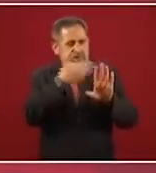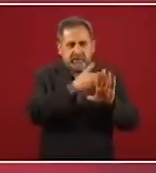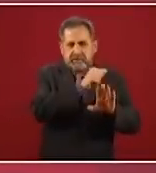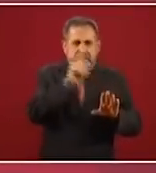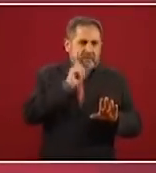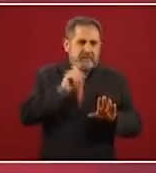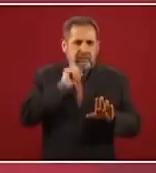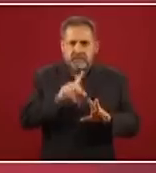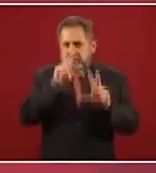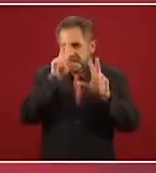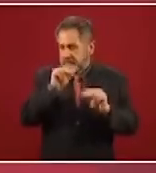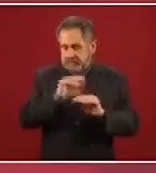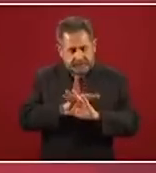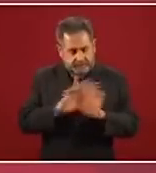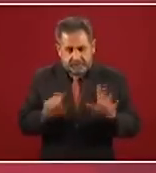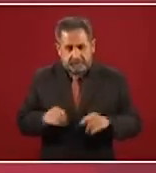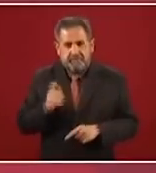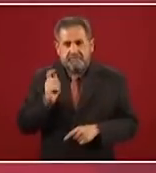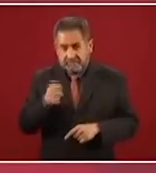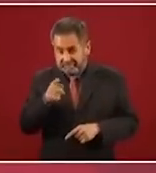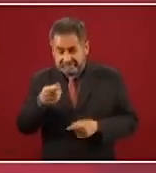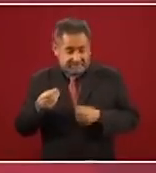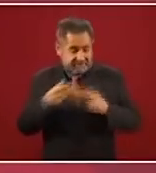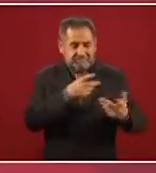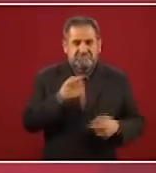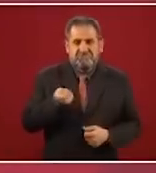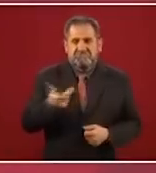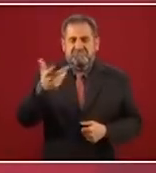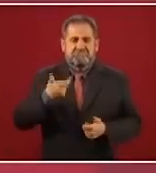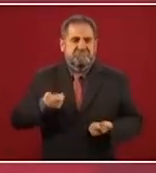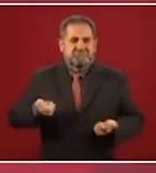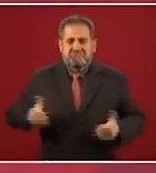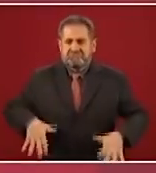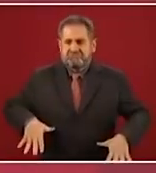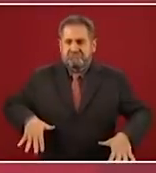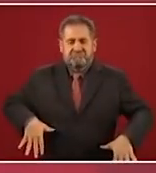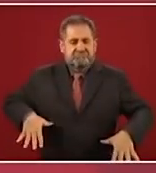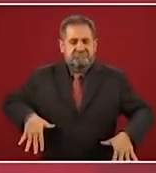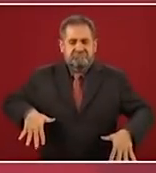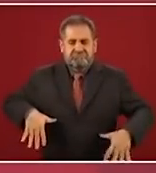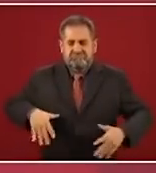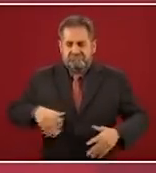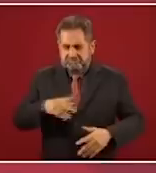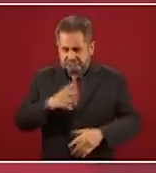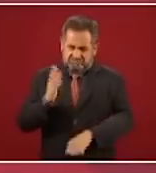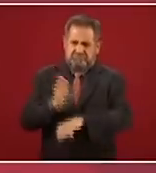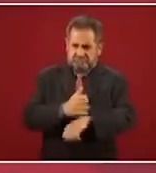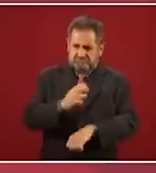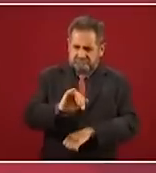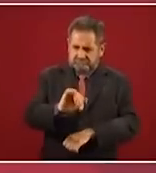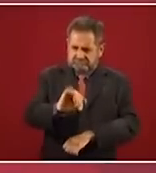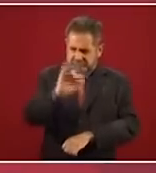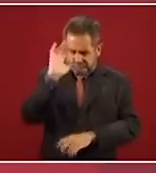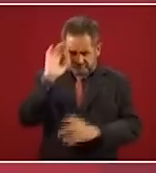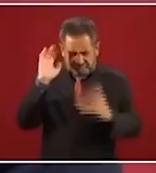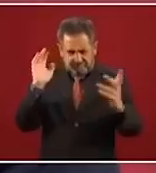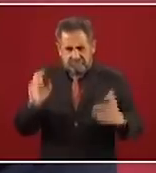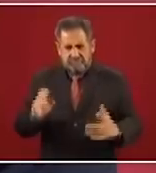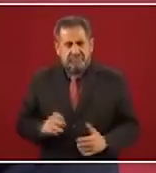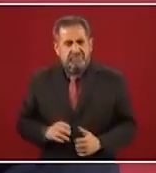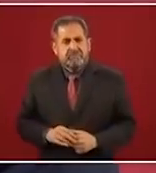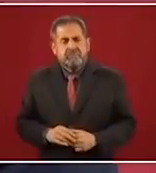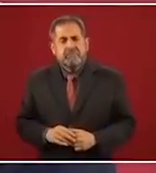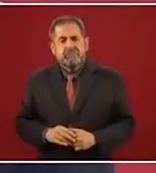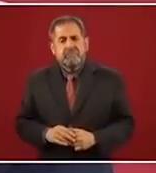un acto de cobardía y debe ser castigado. Esto